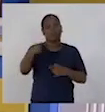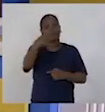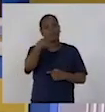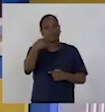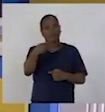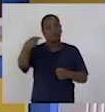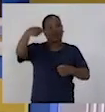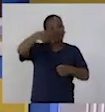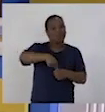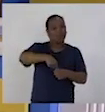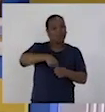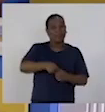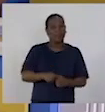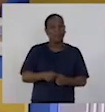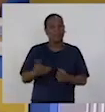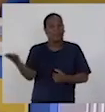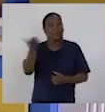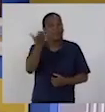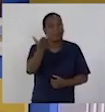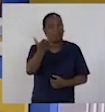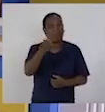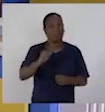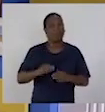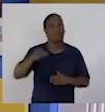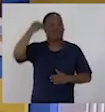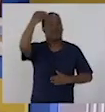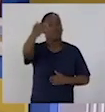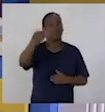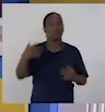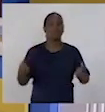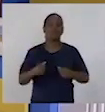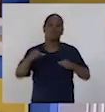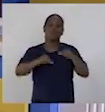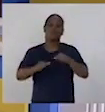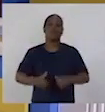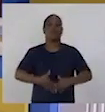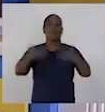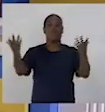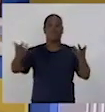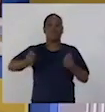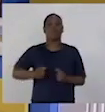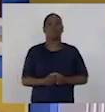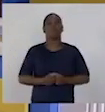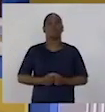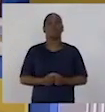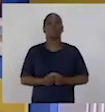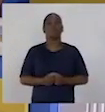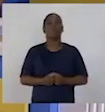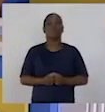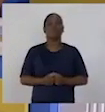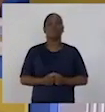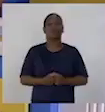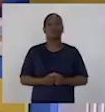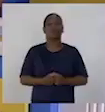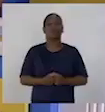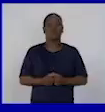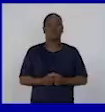intervenga, éste acelere o aumente la reacción, en este caso, la aceleración de estas